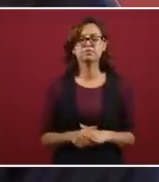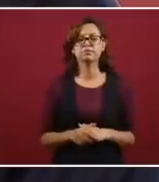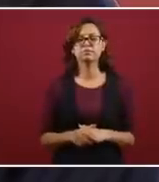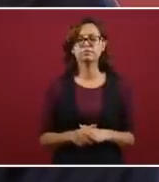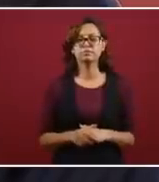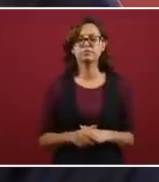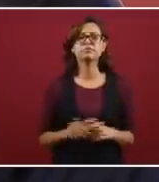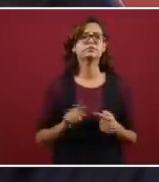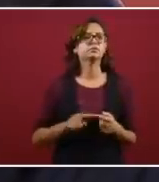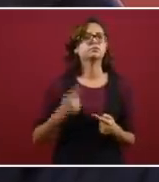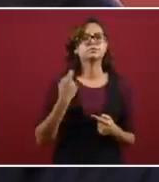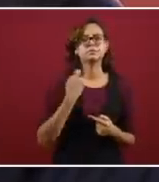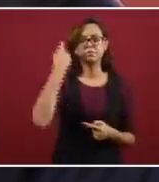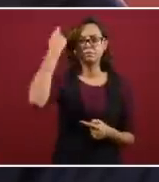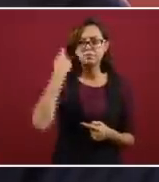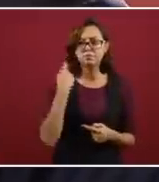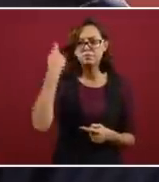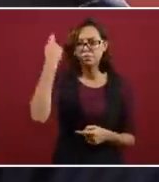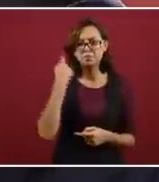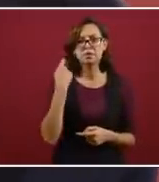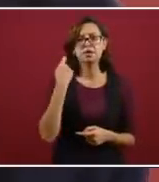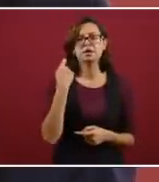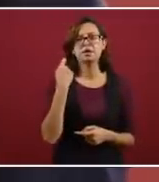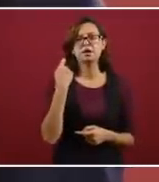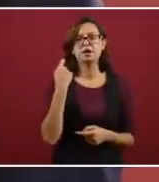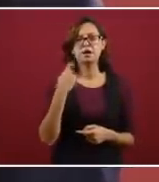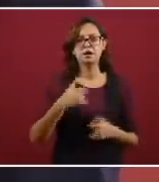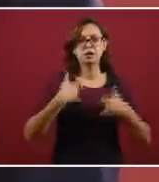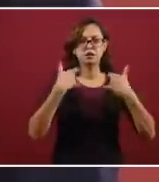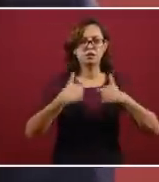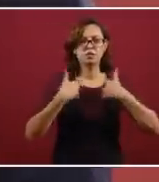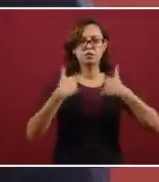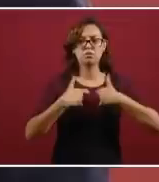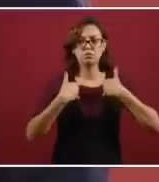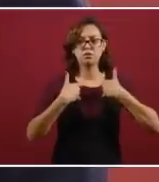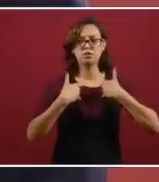las becas para los jóvenes,